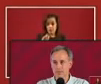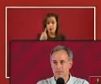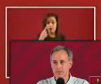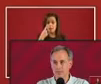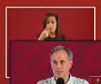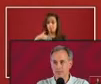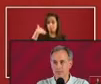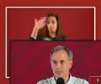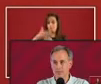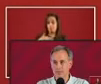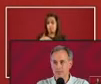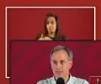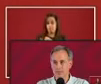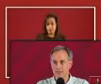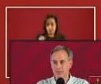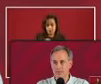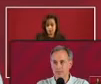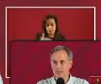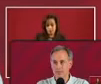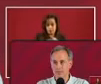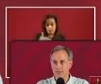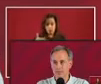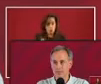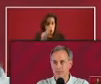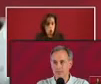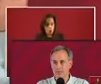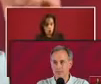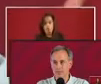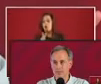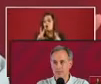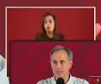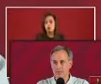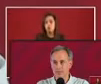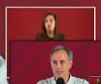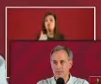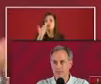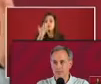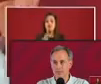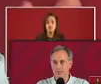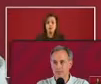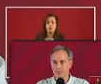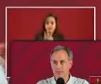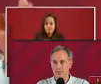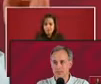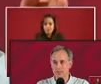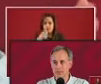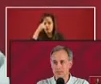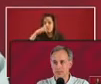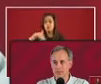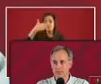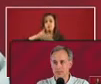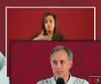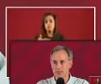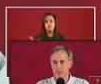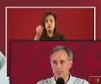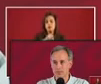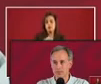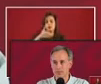las semanas por venir, no ahorita. Es para prevenir lo que va a ocurrir en las siguientes pocas